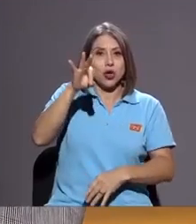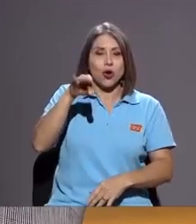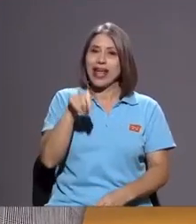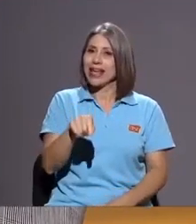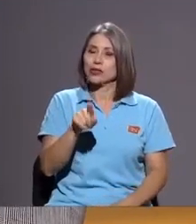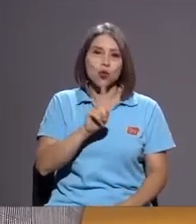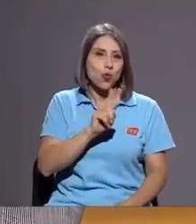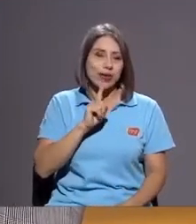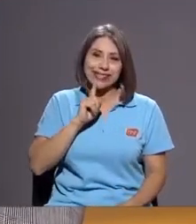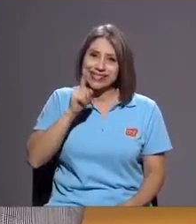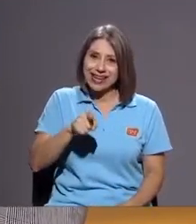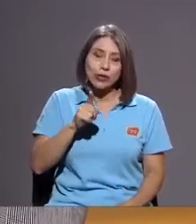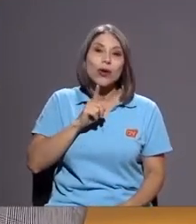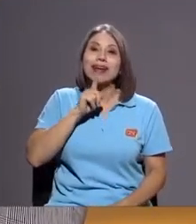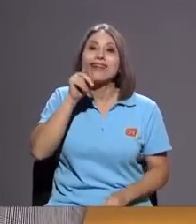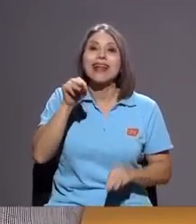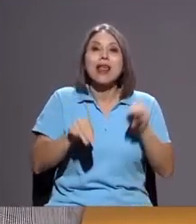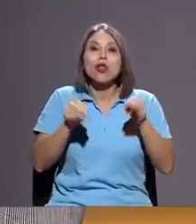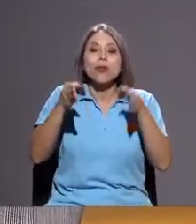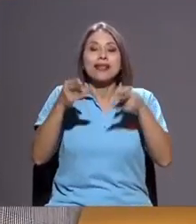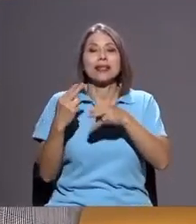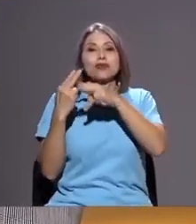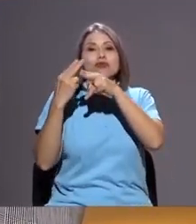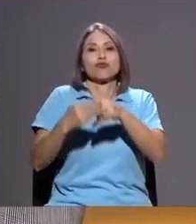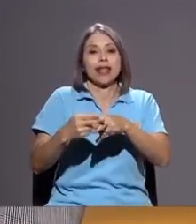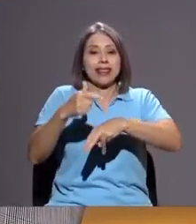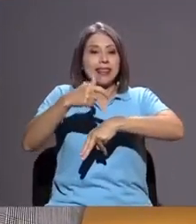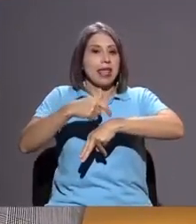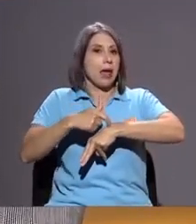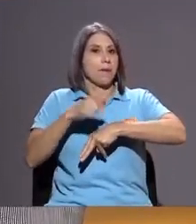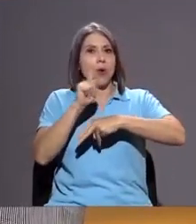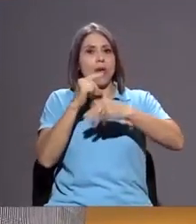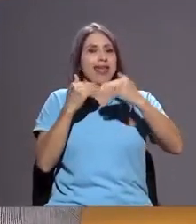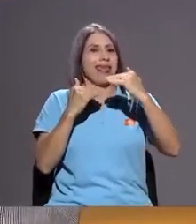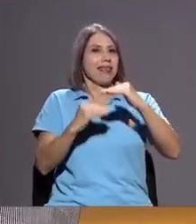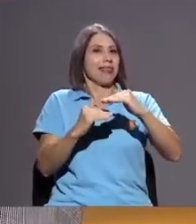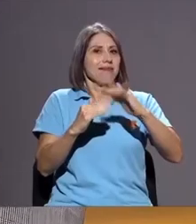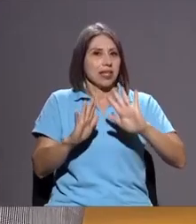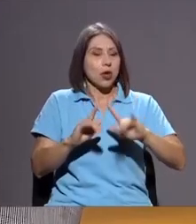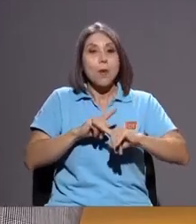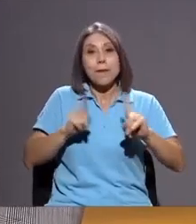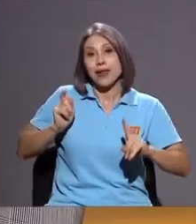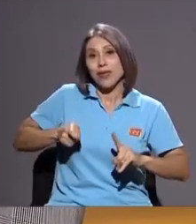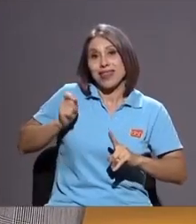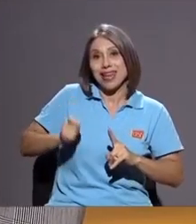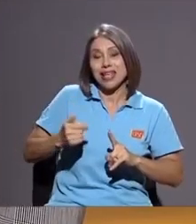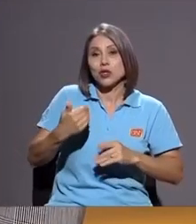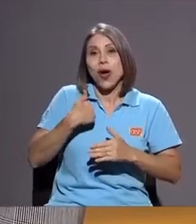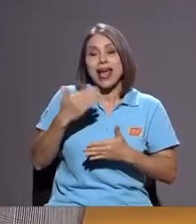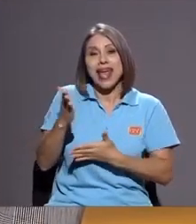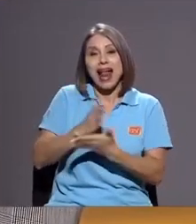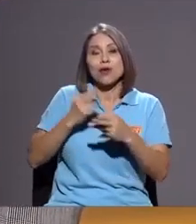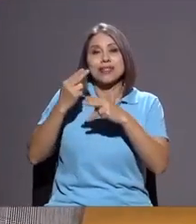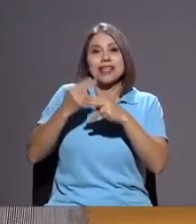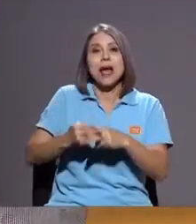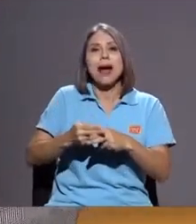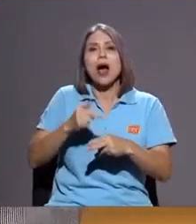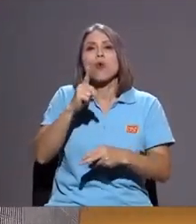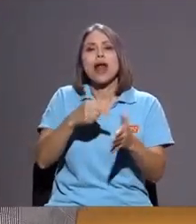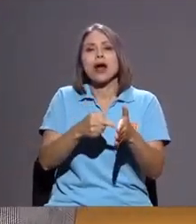son nombrados por plazo indefinido. Lo que ocurre es que hay lo que se llama en derecho una condición resolutoria